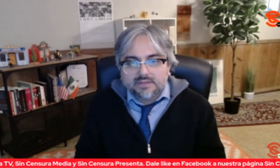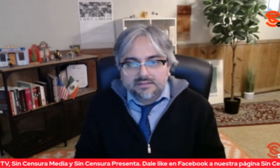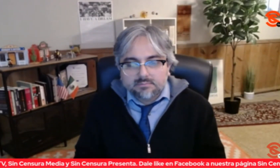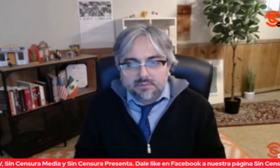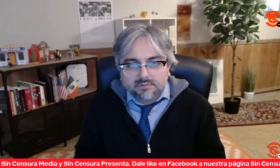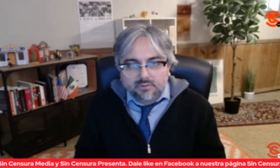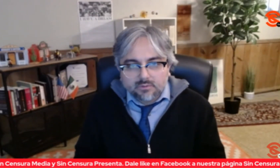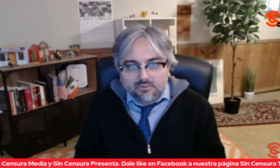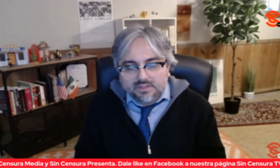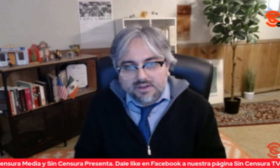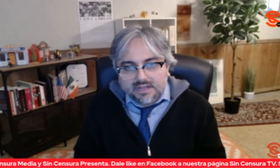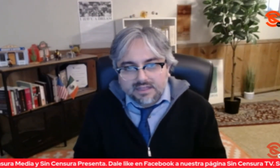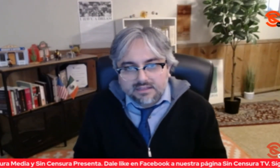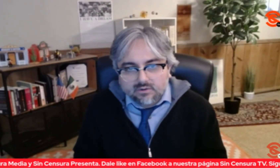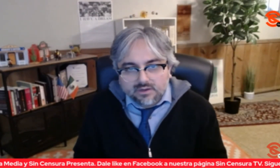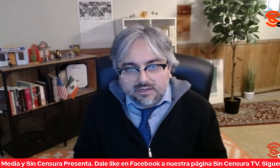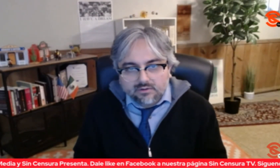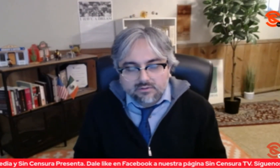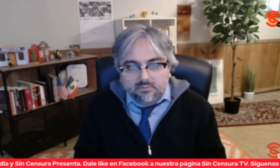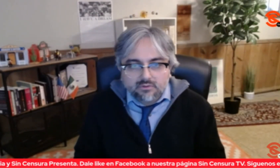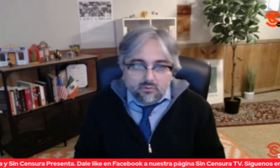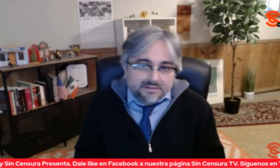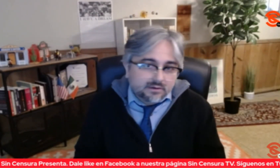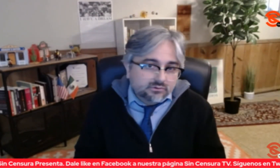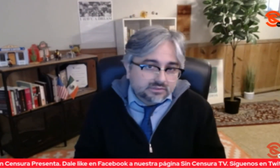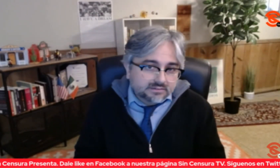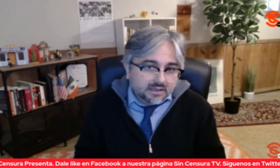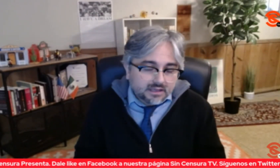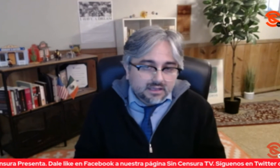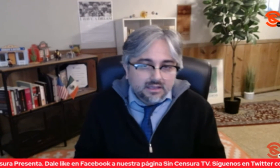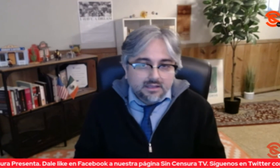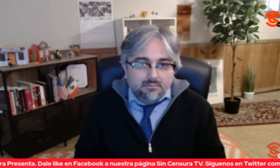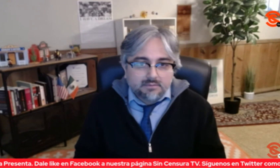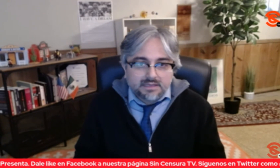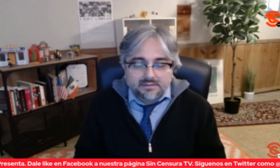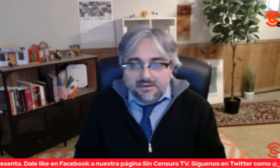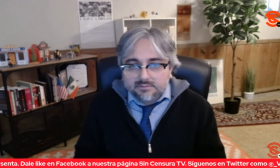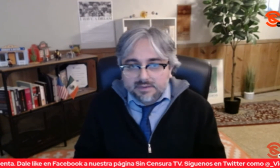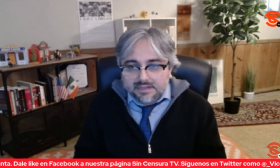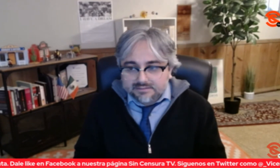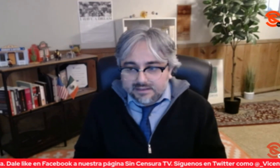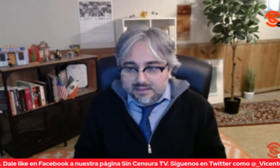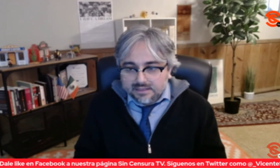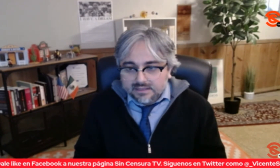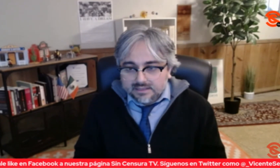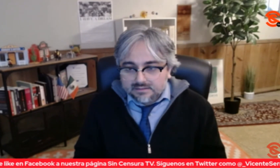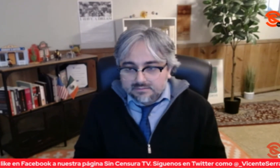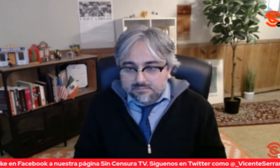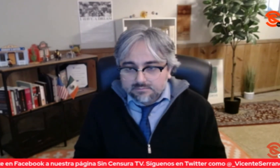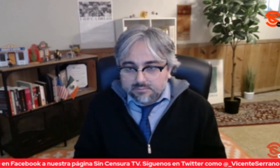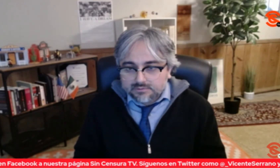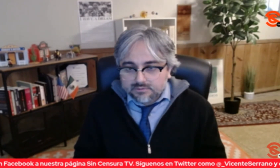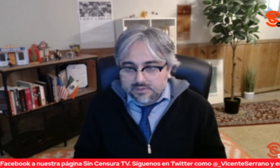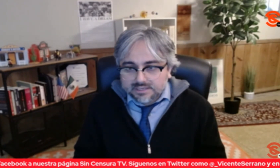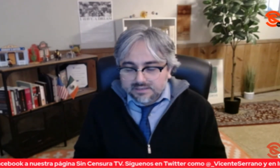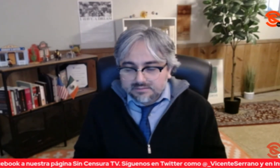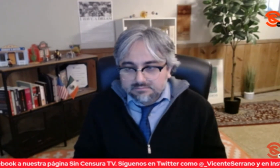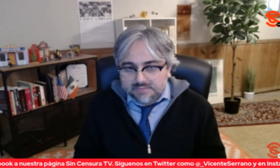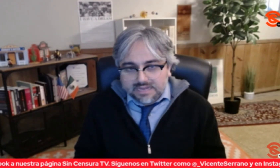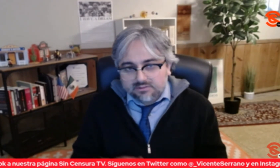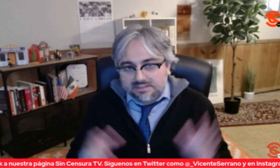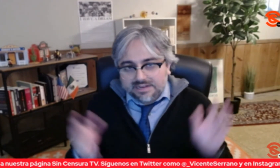esa constante y perpetua voluntad de darle a cada quien lo que le corresponde, sobre esa justicia. Me dan esperanza, puesto